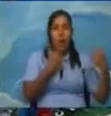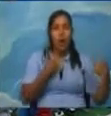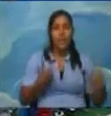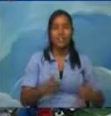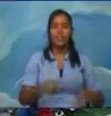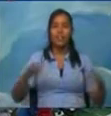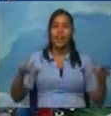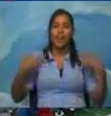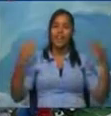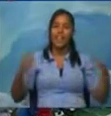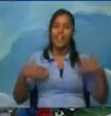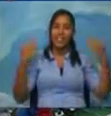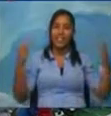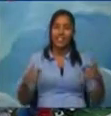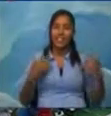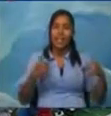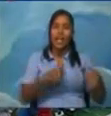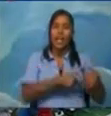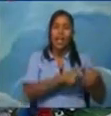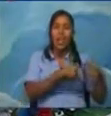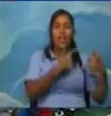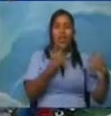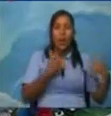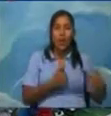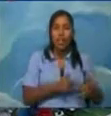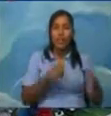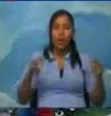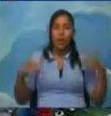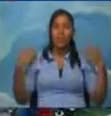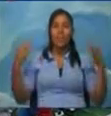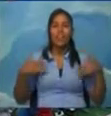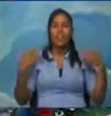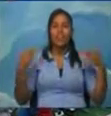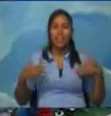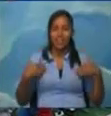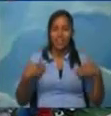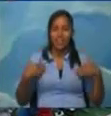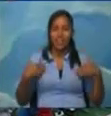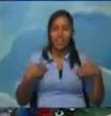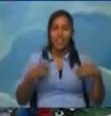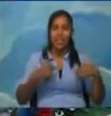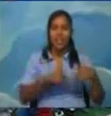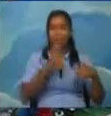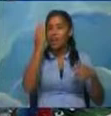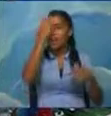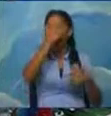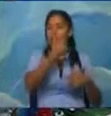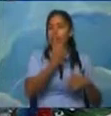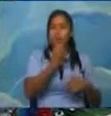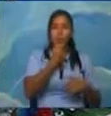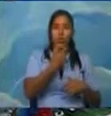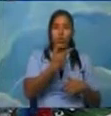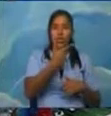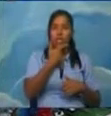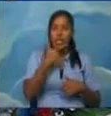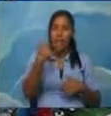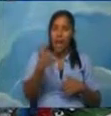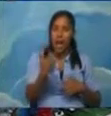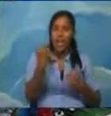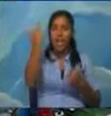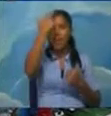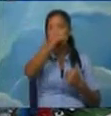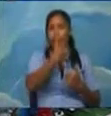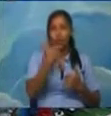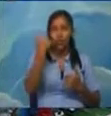el corazón alegre. El corazón alegre. El corazón alegre. Hermoso. sea el rostro. El rostro.